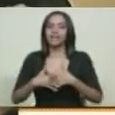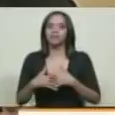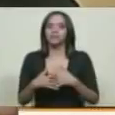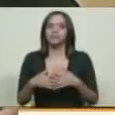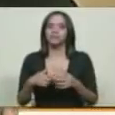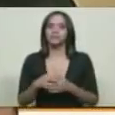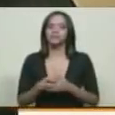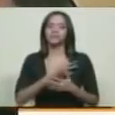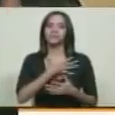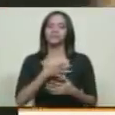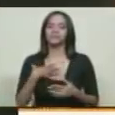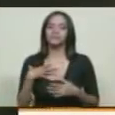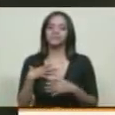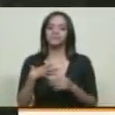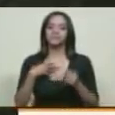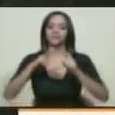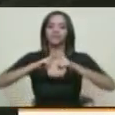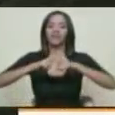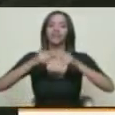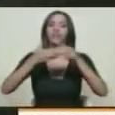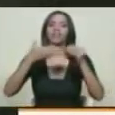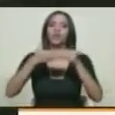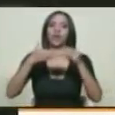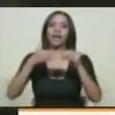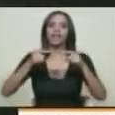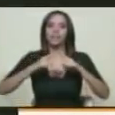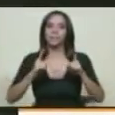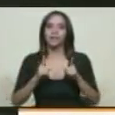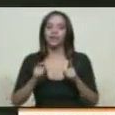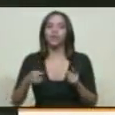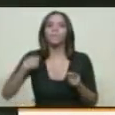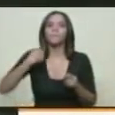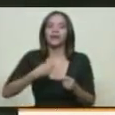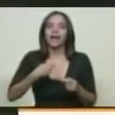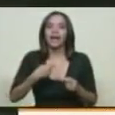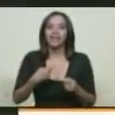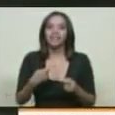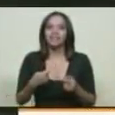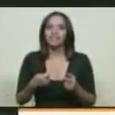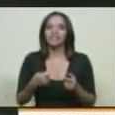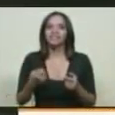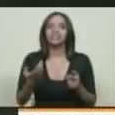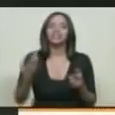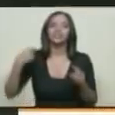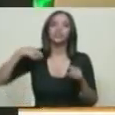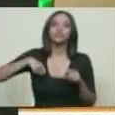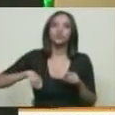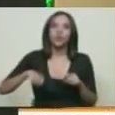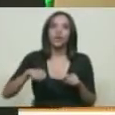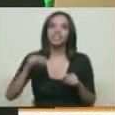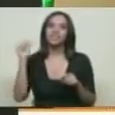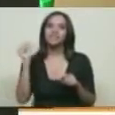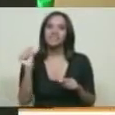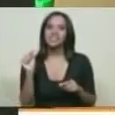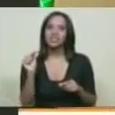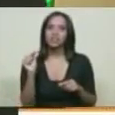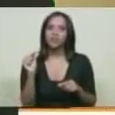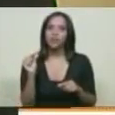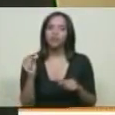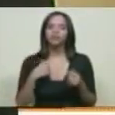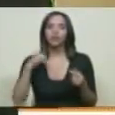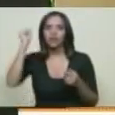que quiere facturan en dólares, pero pagar, a ver, están pagando el sueldo mínimo. Yo hice un